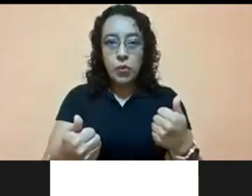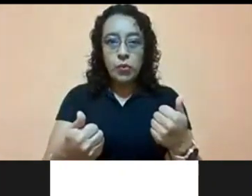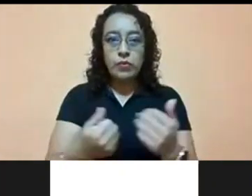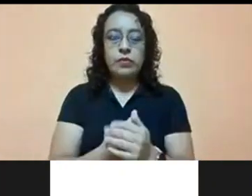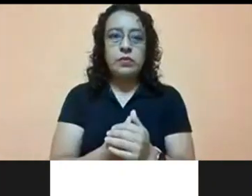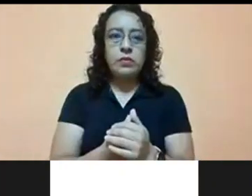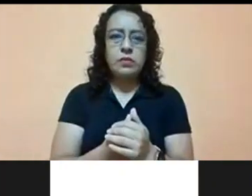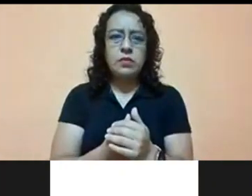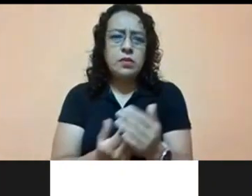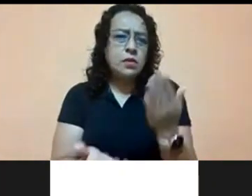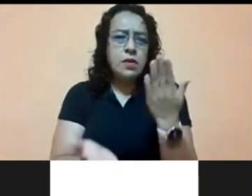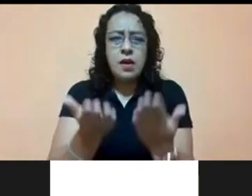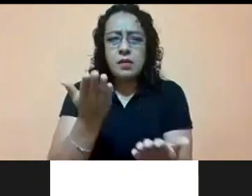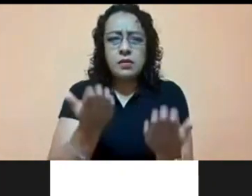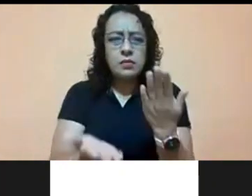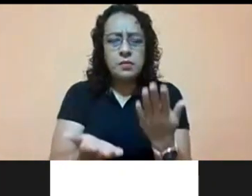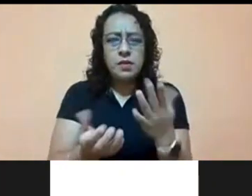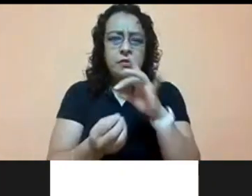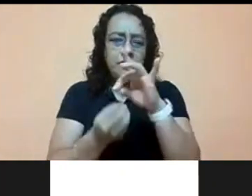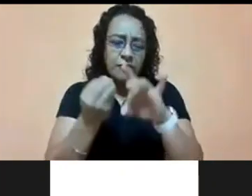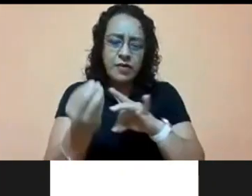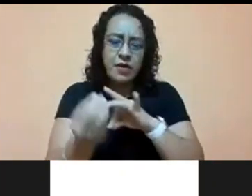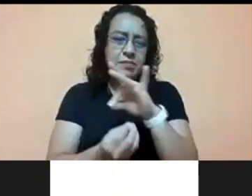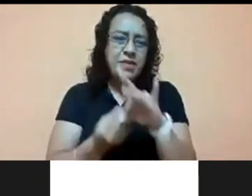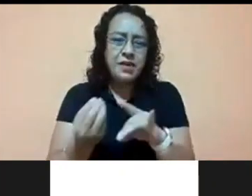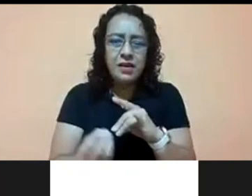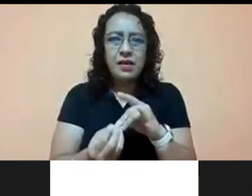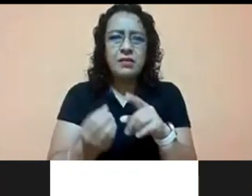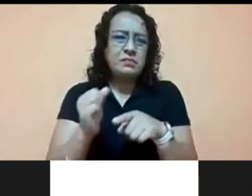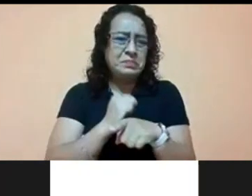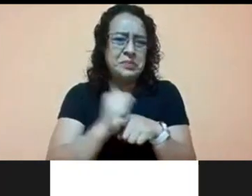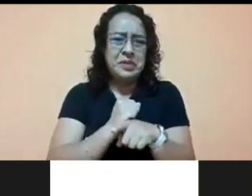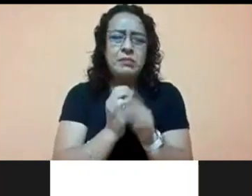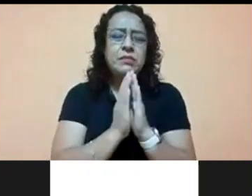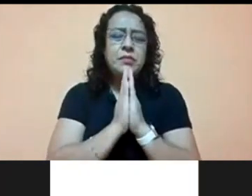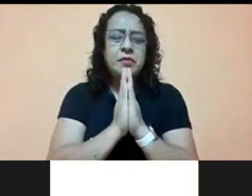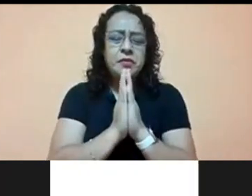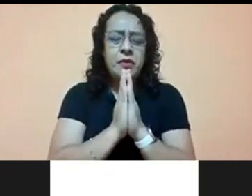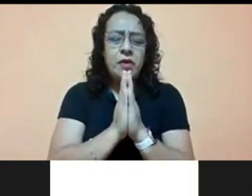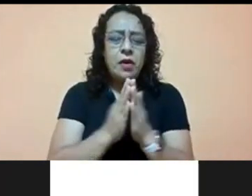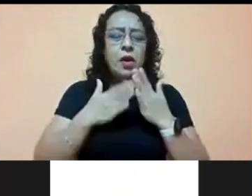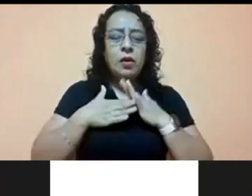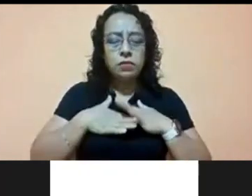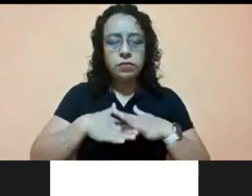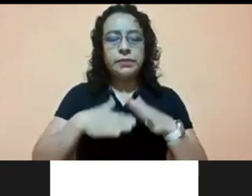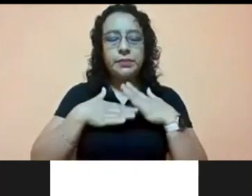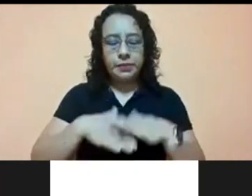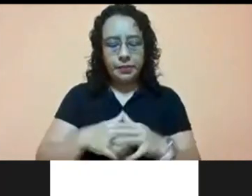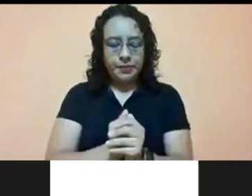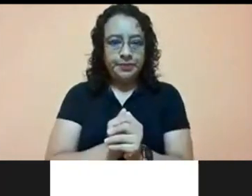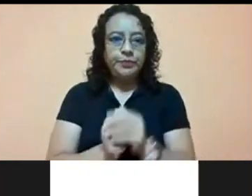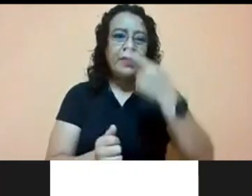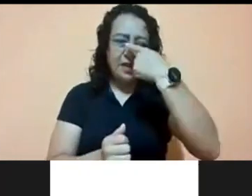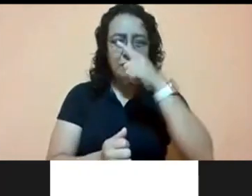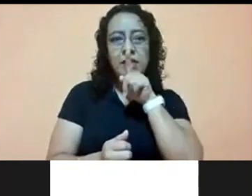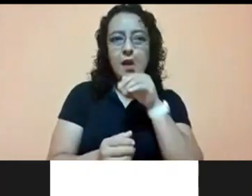Dios mío, hay algunas familias afectadas, por favor, restáuralas y confórtalas. También te agradecemos, Cristo bendito,